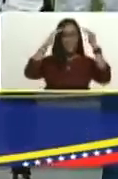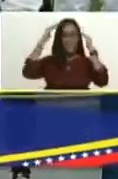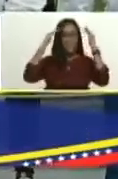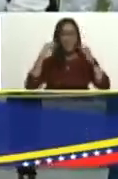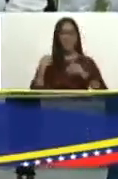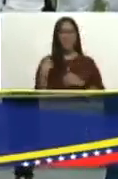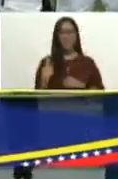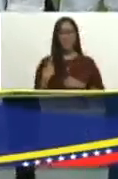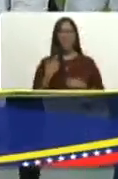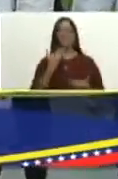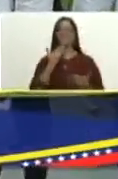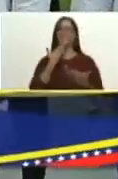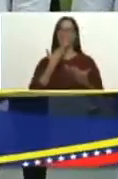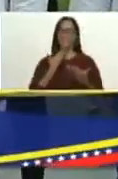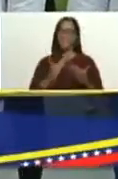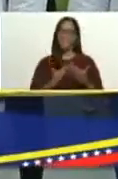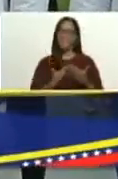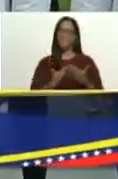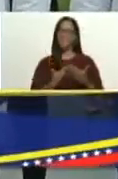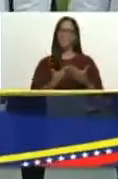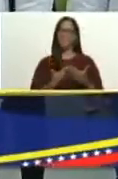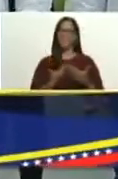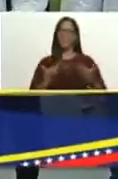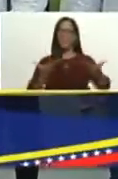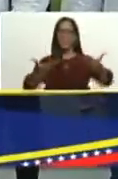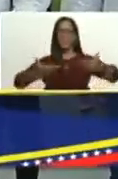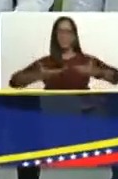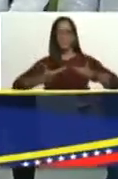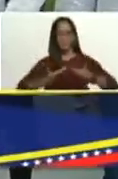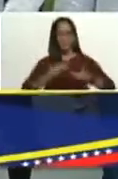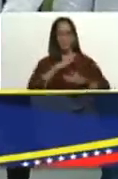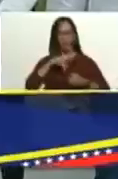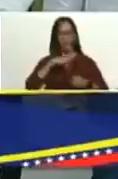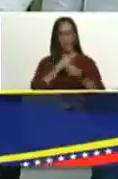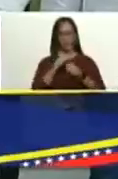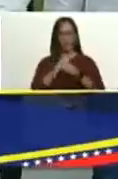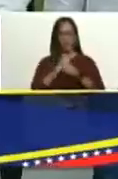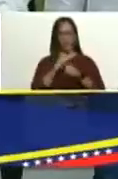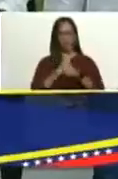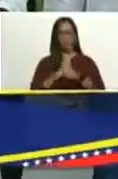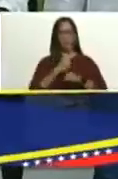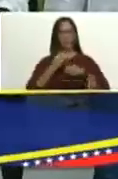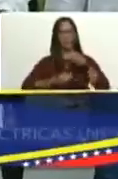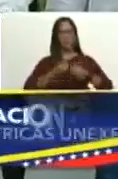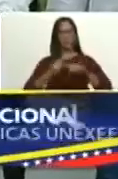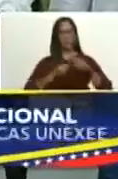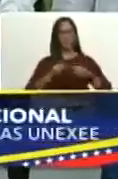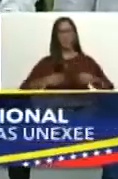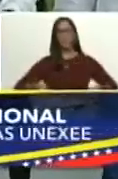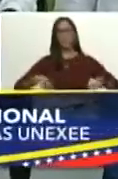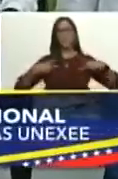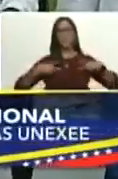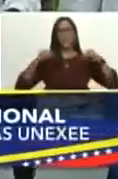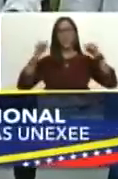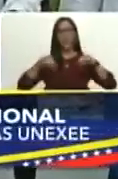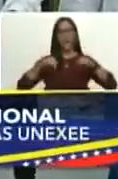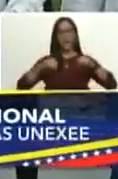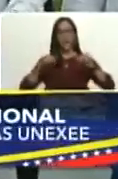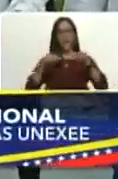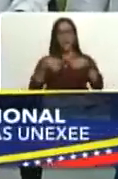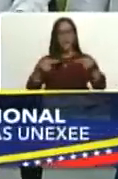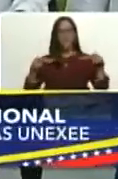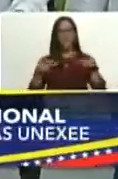y agradecer la oportunidad que nos brinda a los trabajadores que hacemos vida acá en el sector de